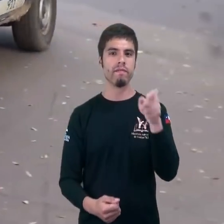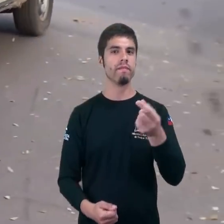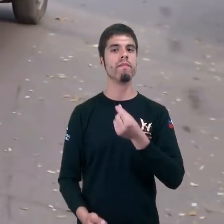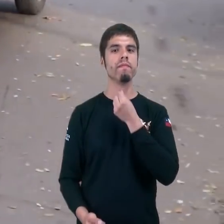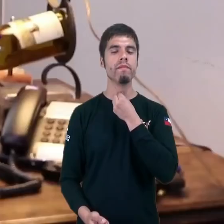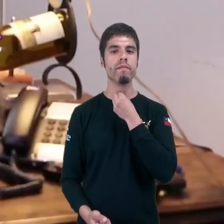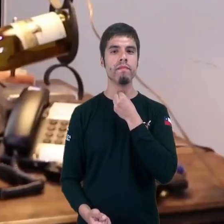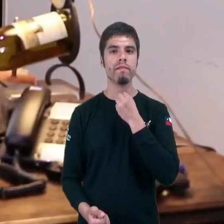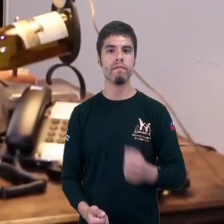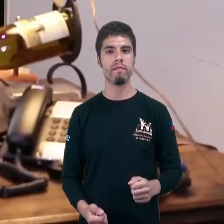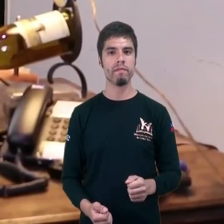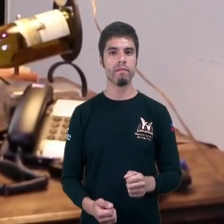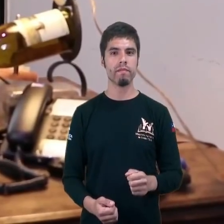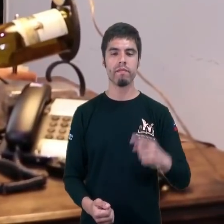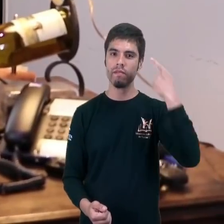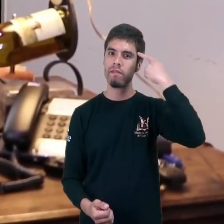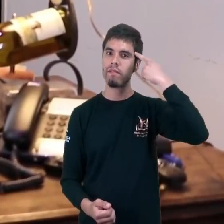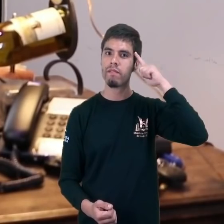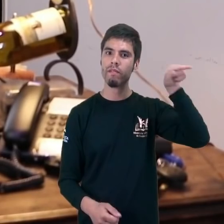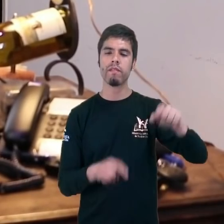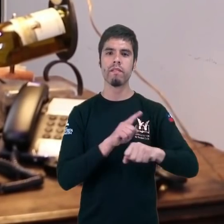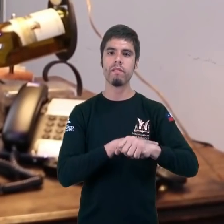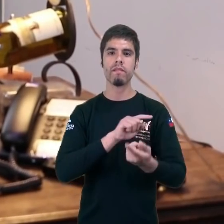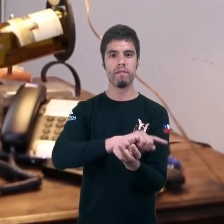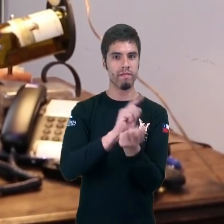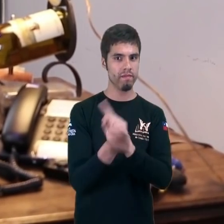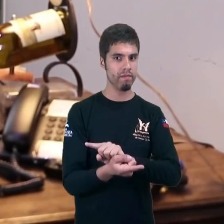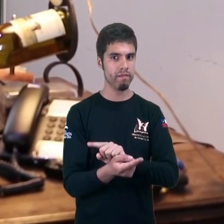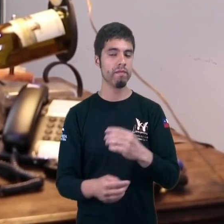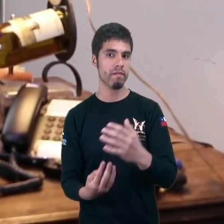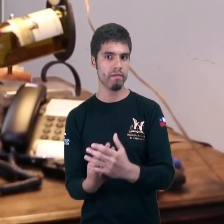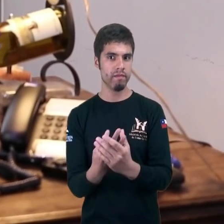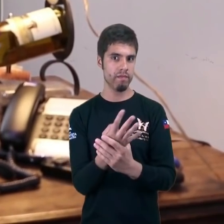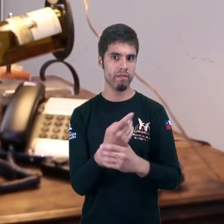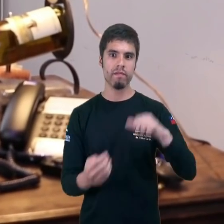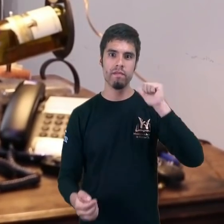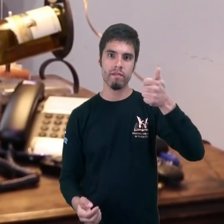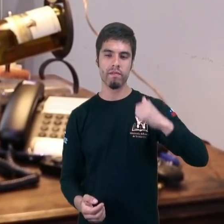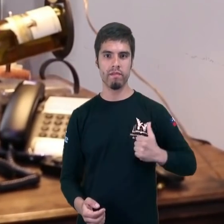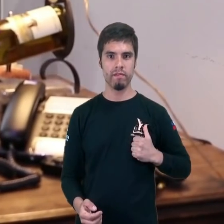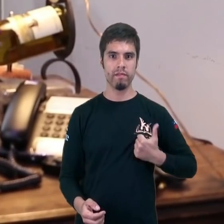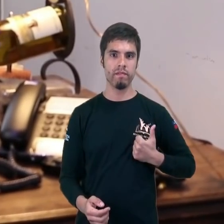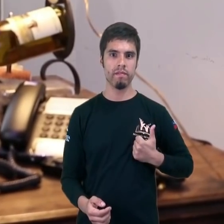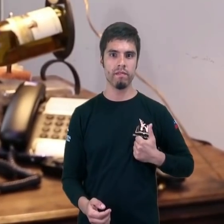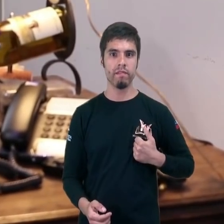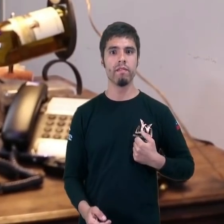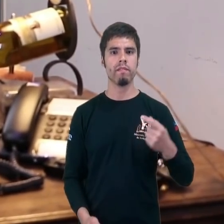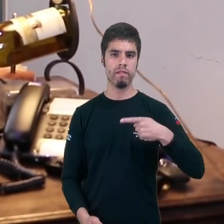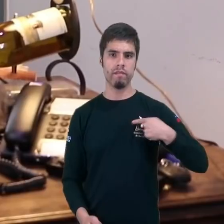necesidades. Pero los tiempos cambiaron y un nuevo jefe de policía,